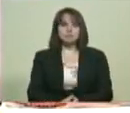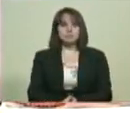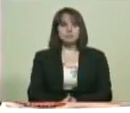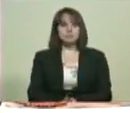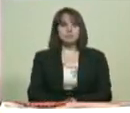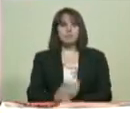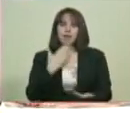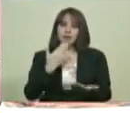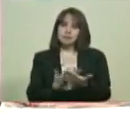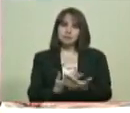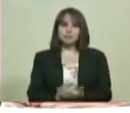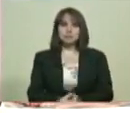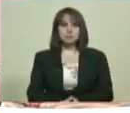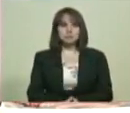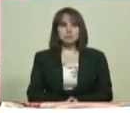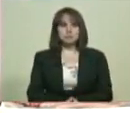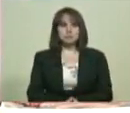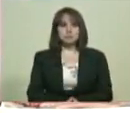Gracias.